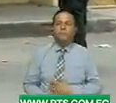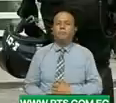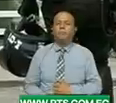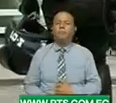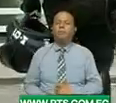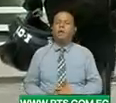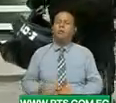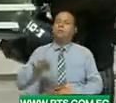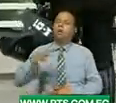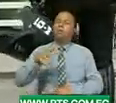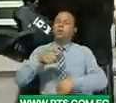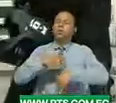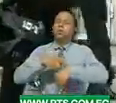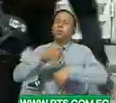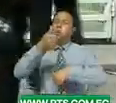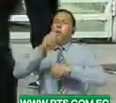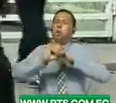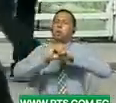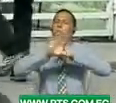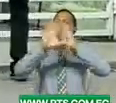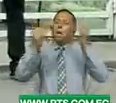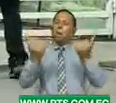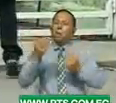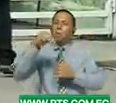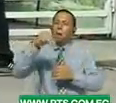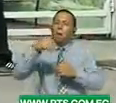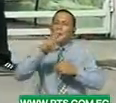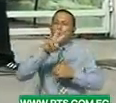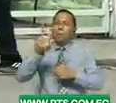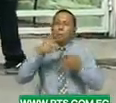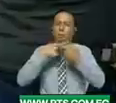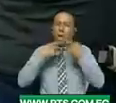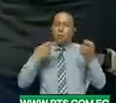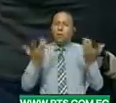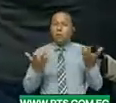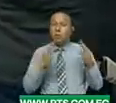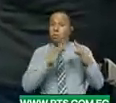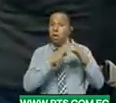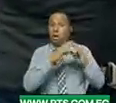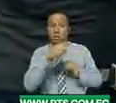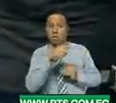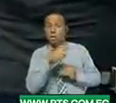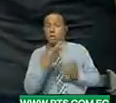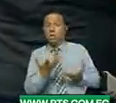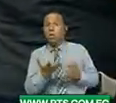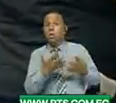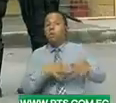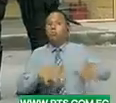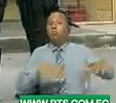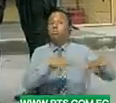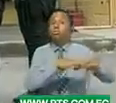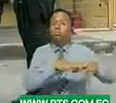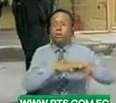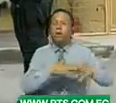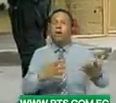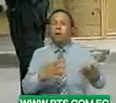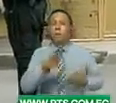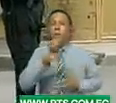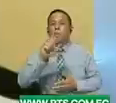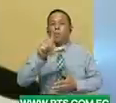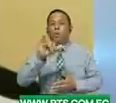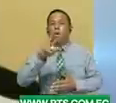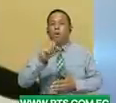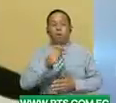Transcurrían cerca de las 10 de la mañana de este martes 22 de marzo cuando al interior de esta vivienda ubicada en el barrio Bolívar fue asesinado